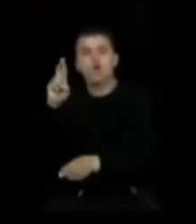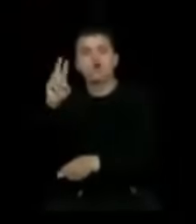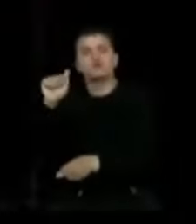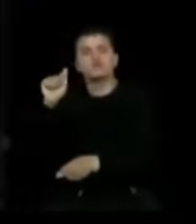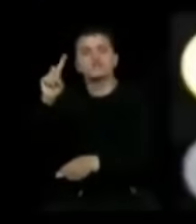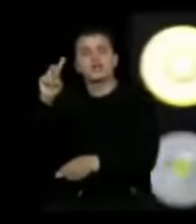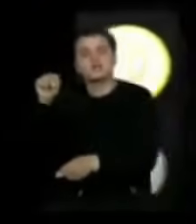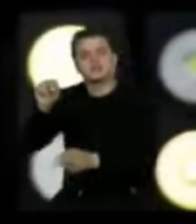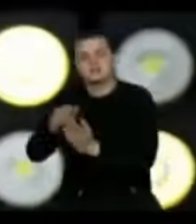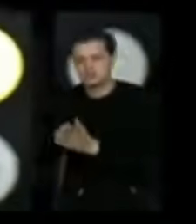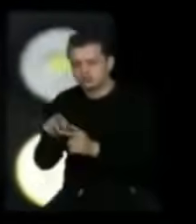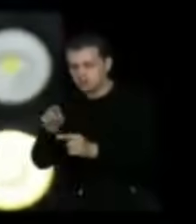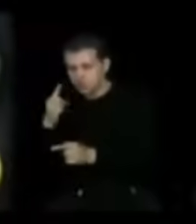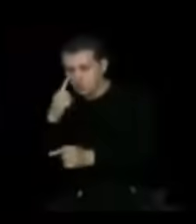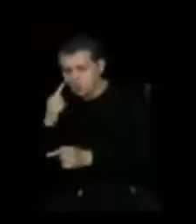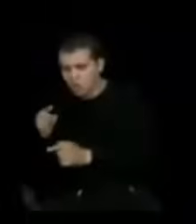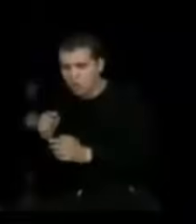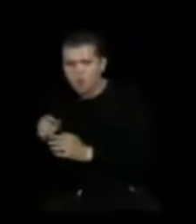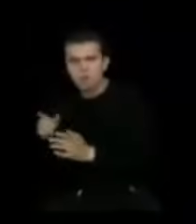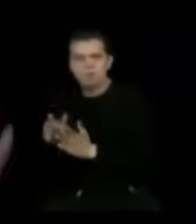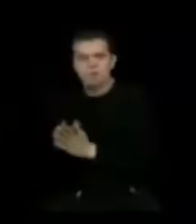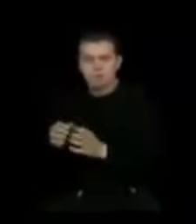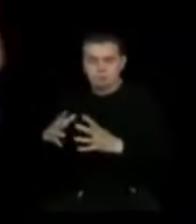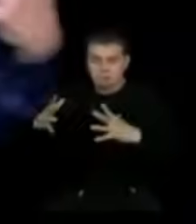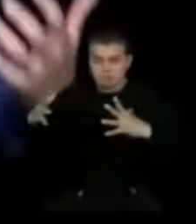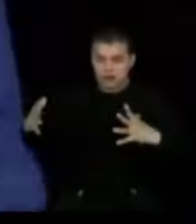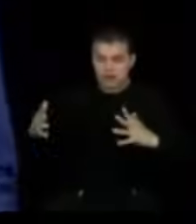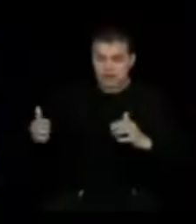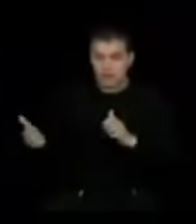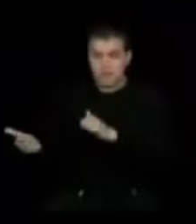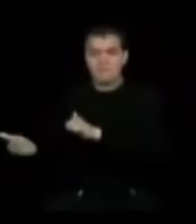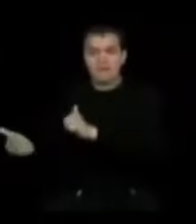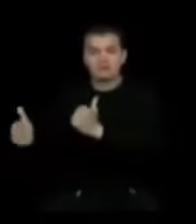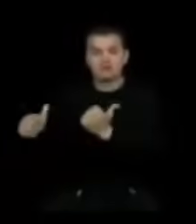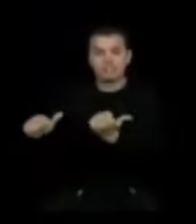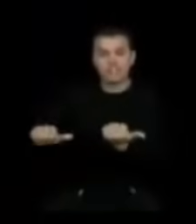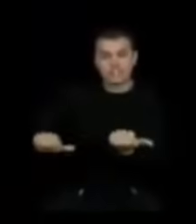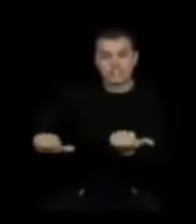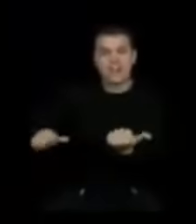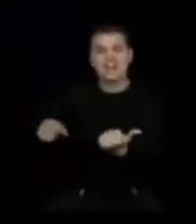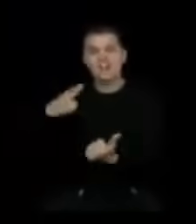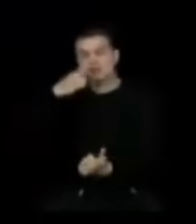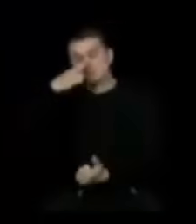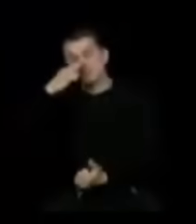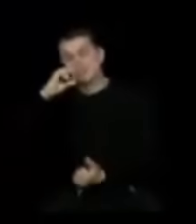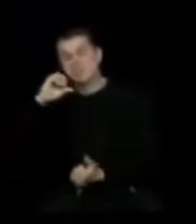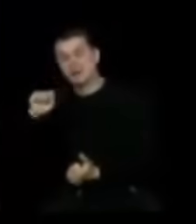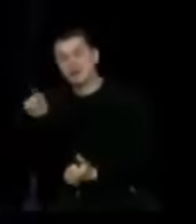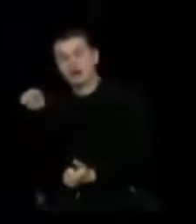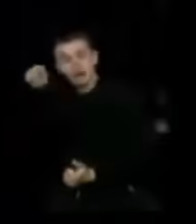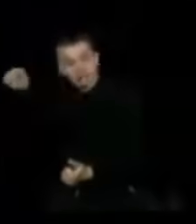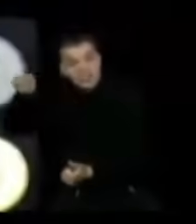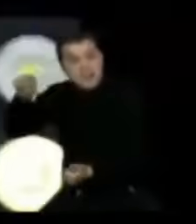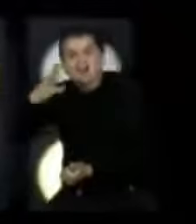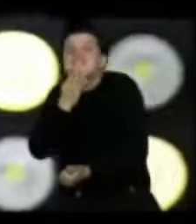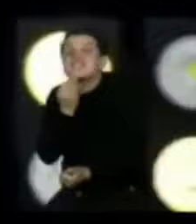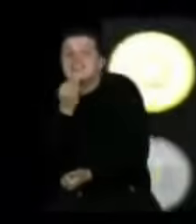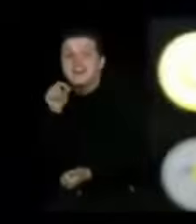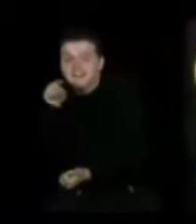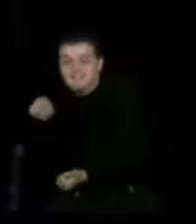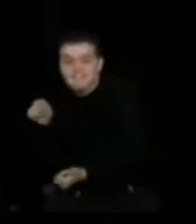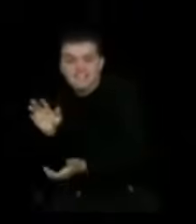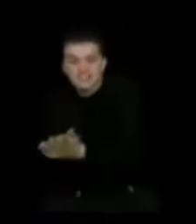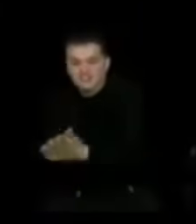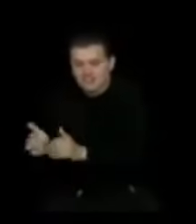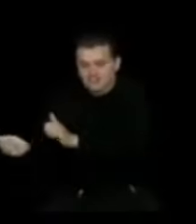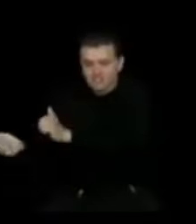Y ahí tuve el privilegio, uno de los privilegios más grandes de mi vida, al bautizar a mi hija. Y yo la bauticé para arrepentimiento en el río